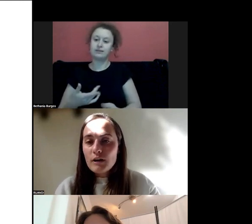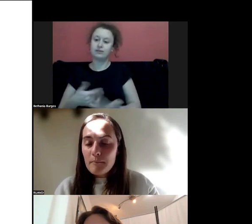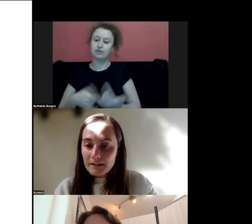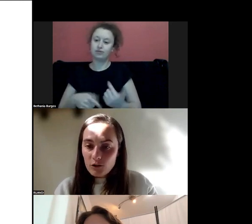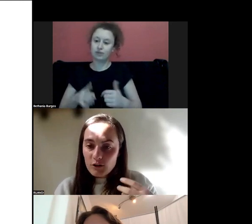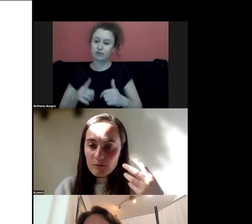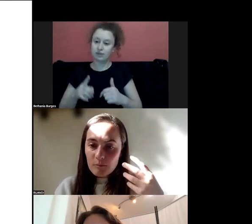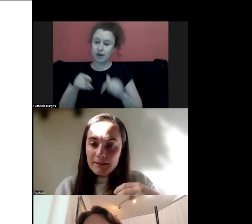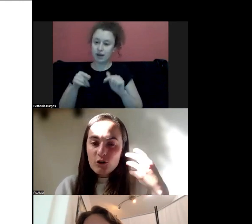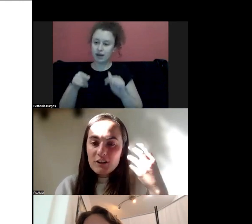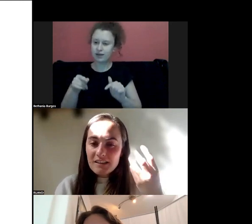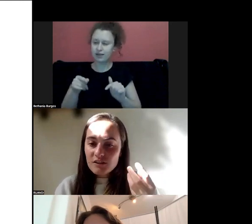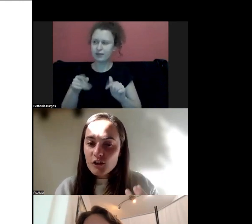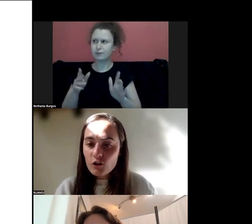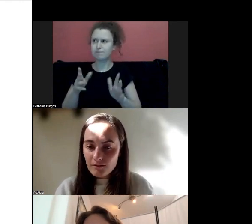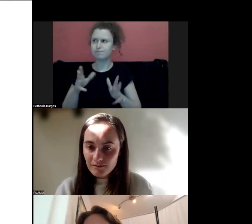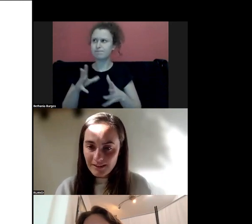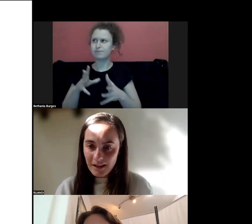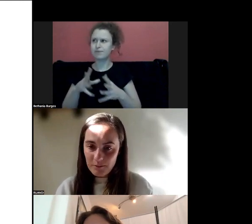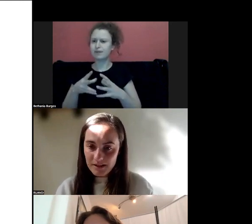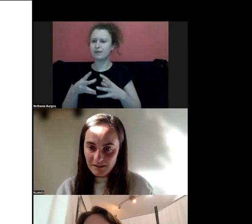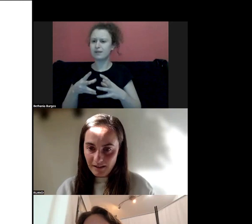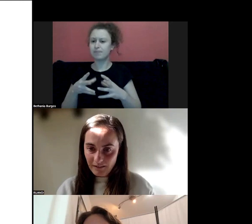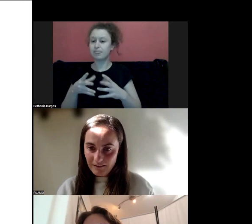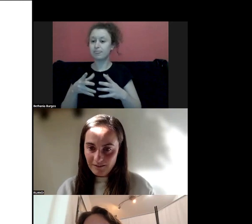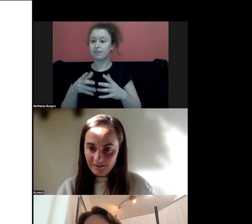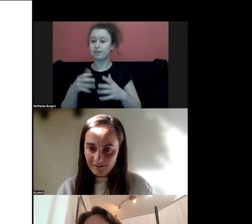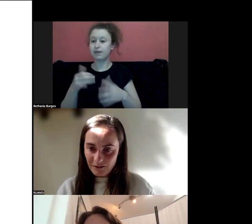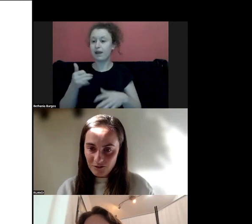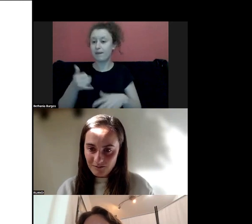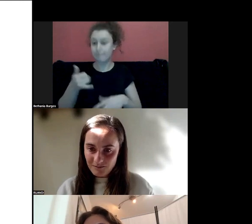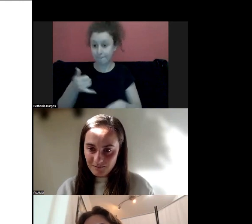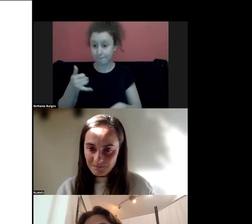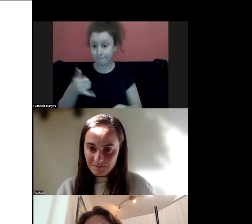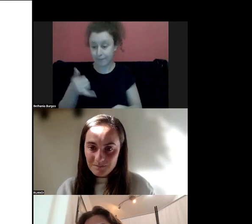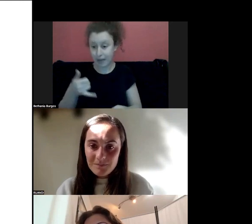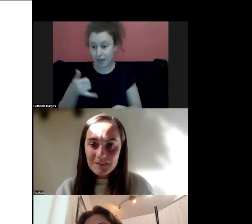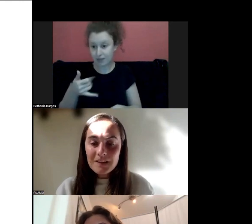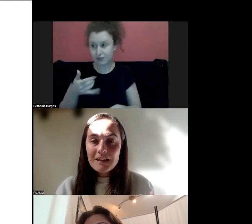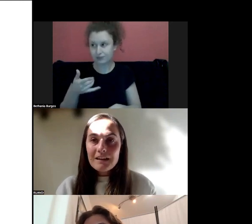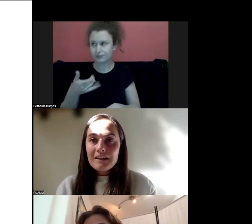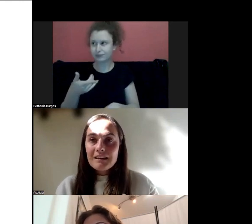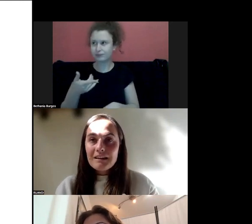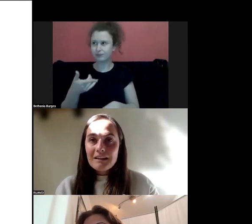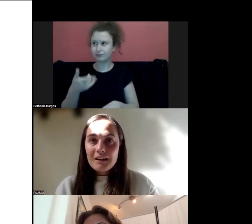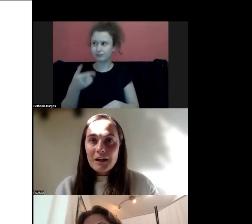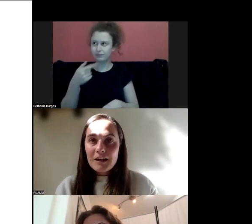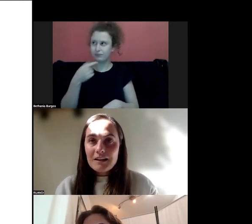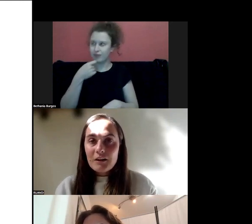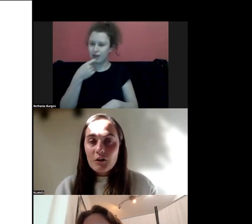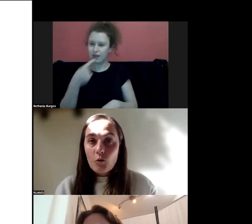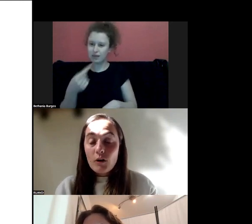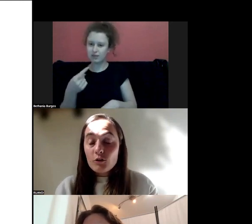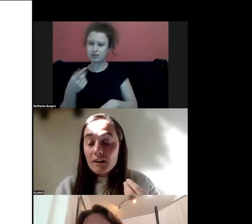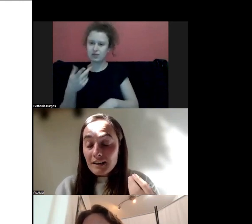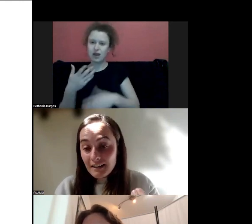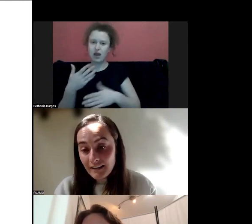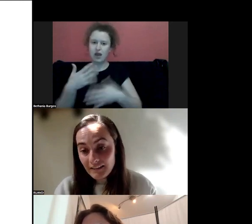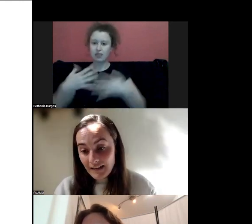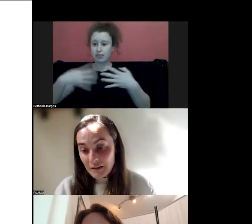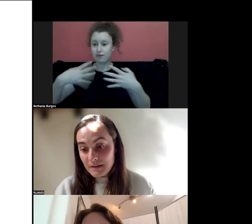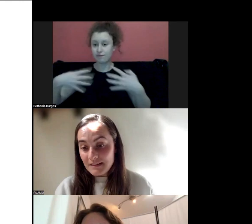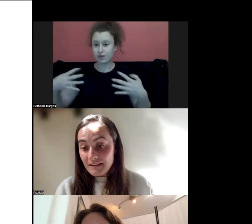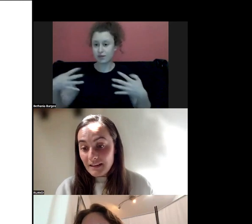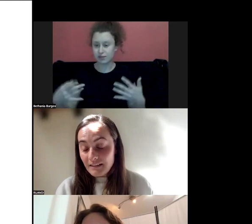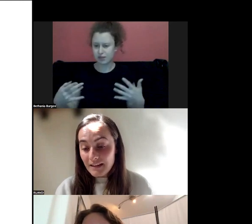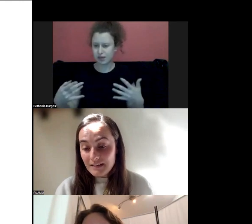existe como una patologización de la diversidad, ¿no? Totalmente de acuerdo. Cuando en